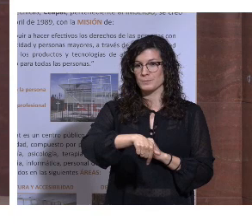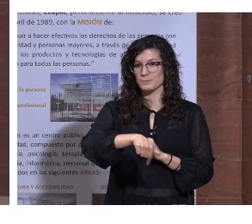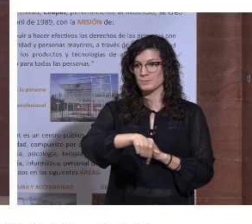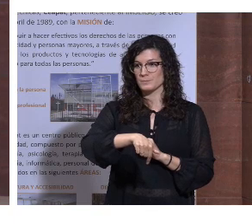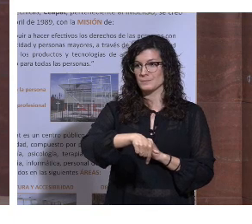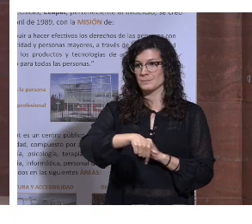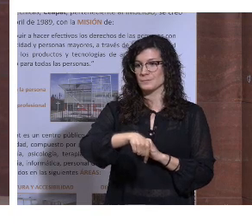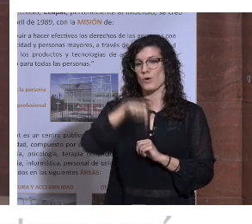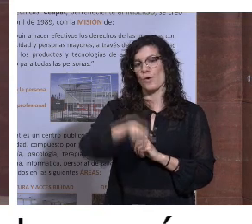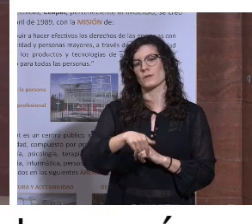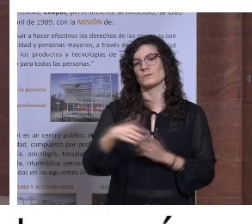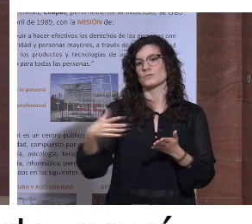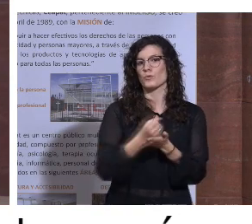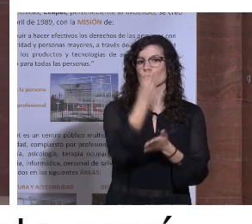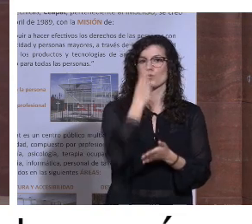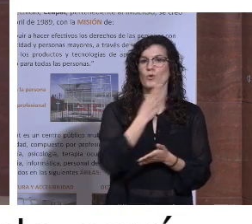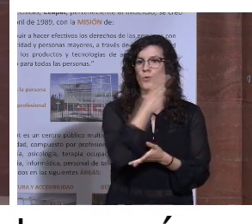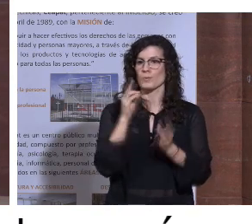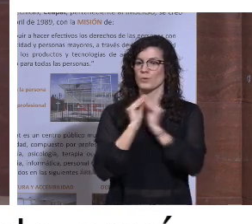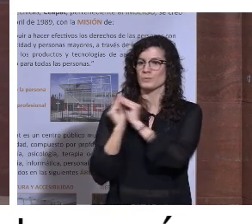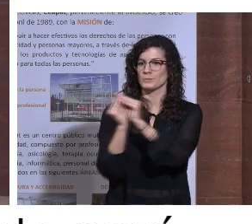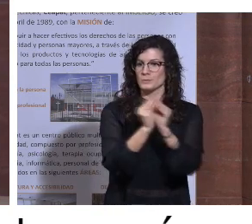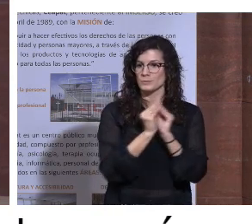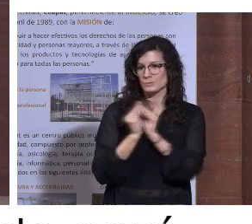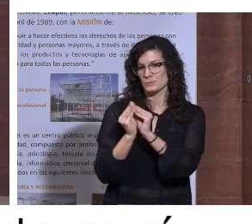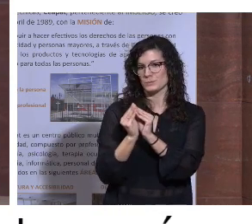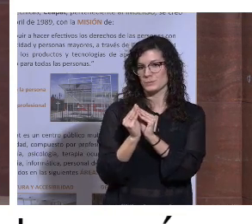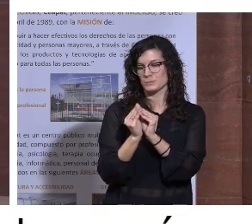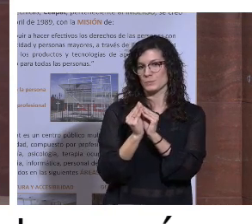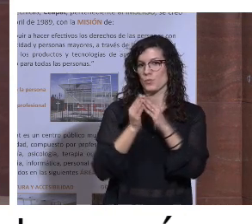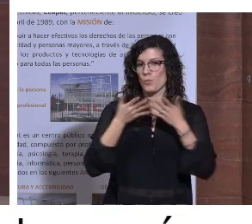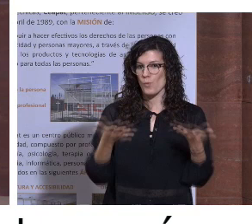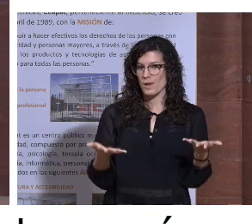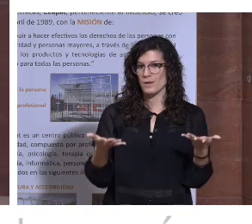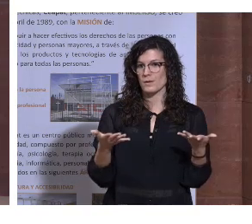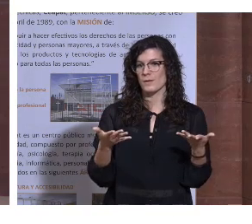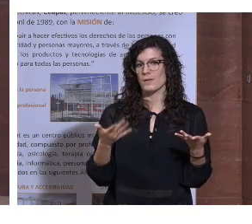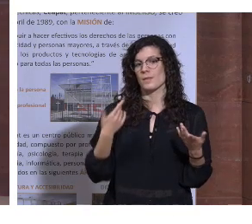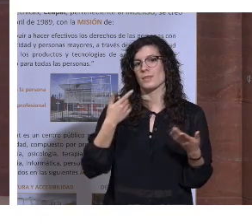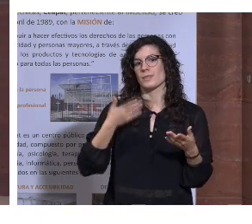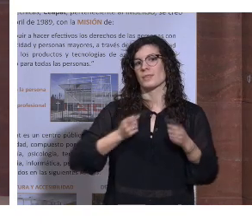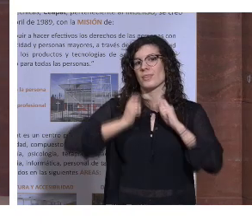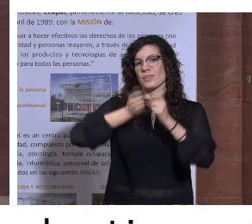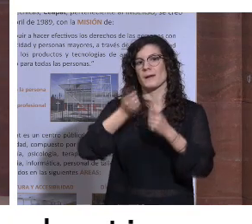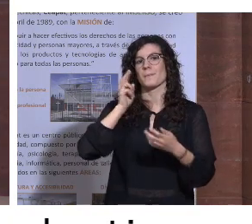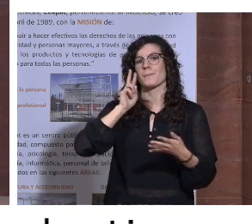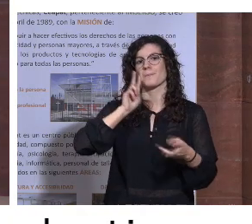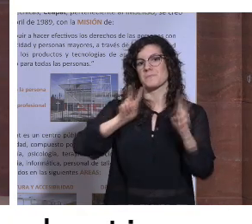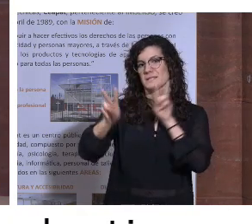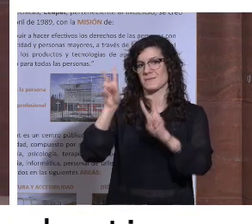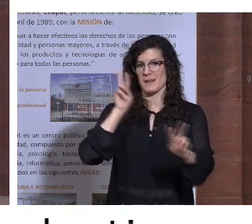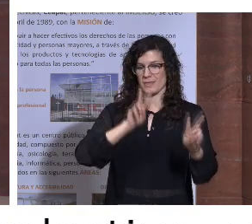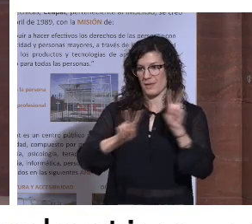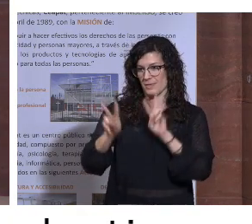un compromiso colectivo, conjurarnos en un compromiso colectivo, y es de darle visibilidad. Darle